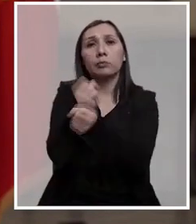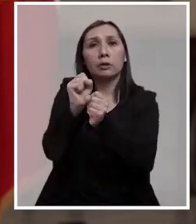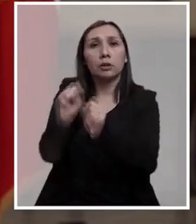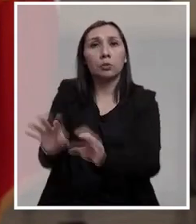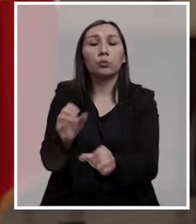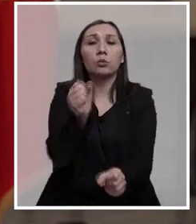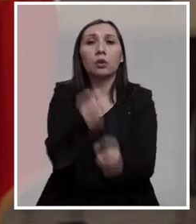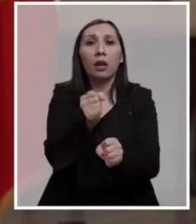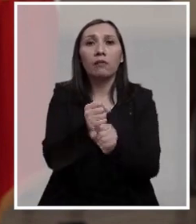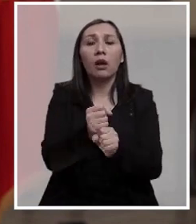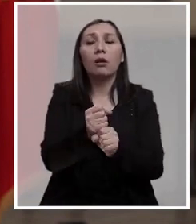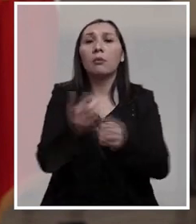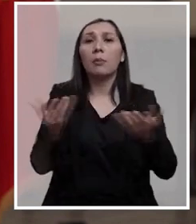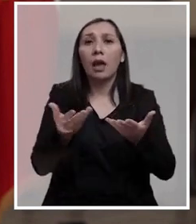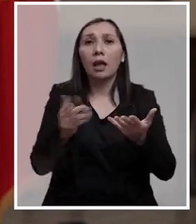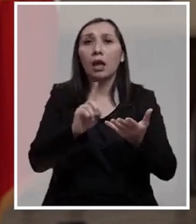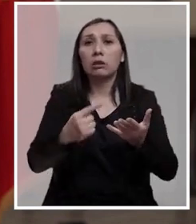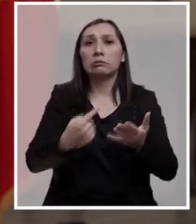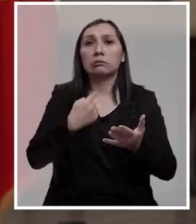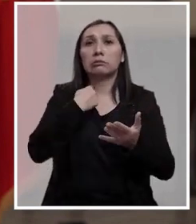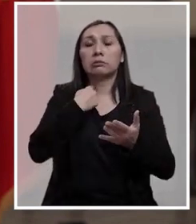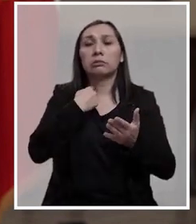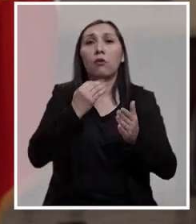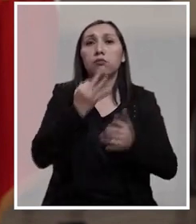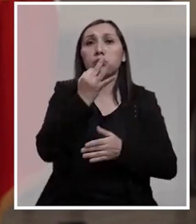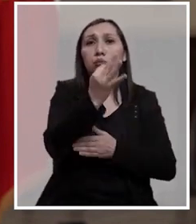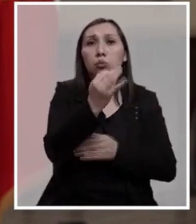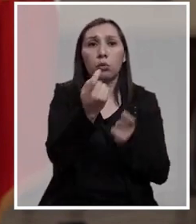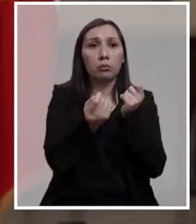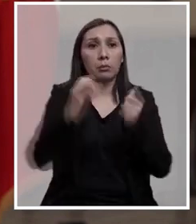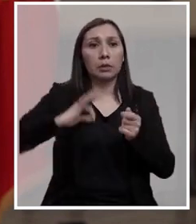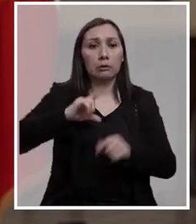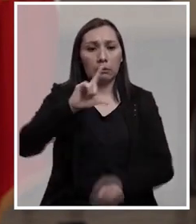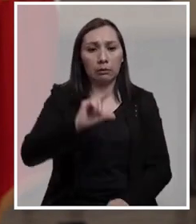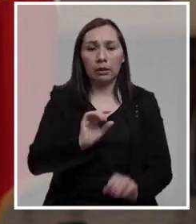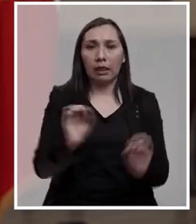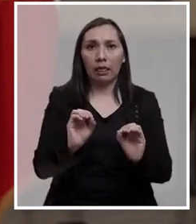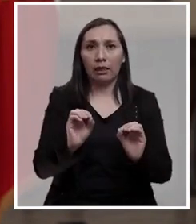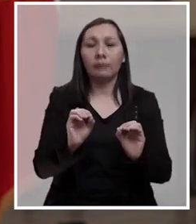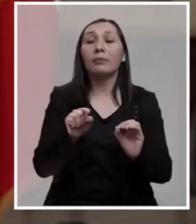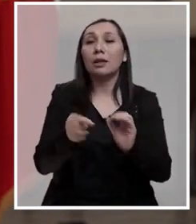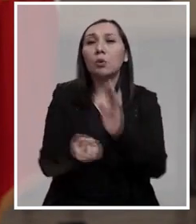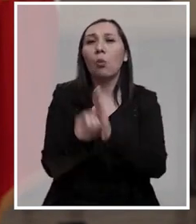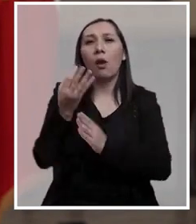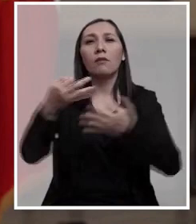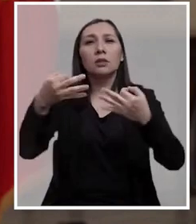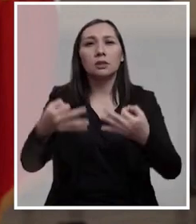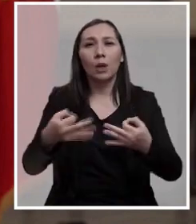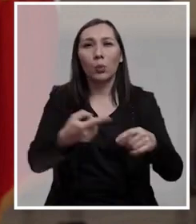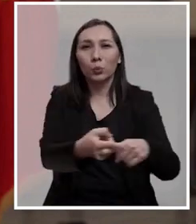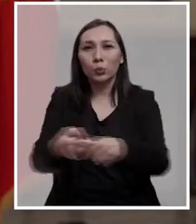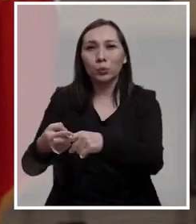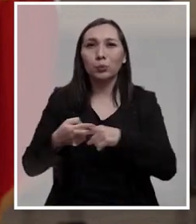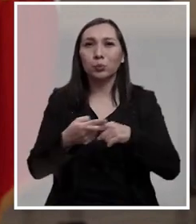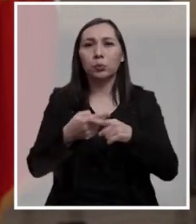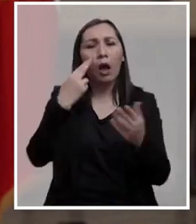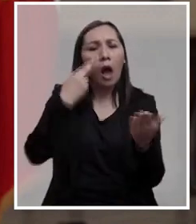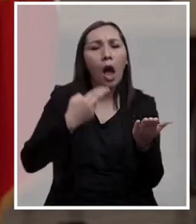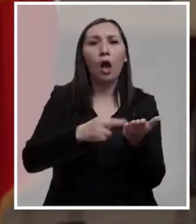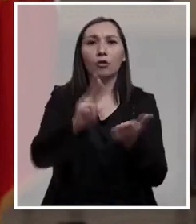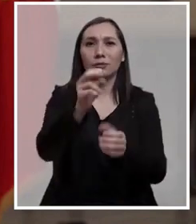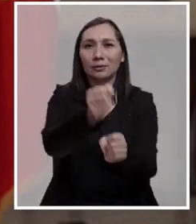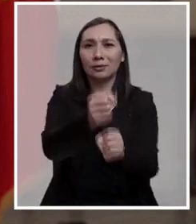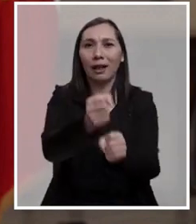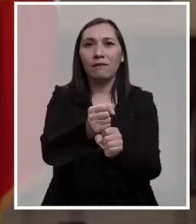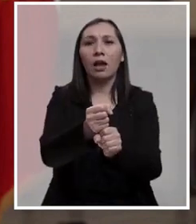el trabajo para que esto no afecte su pensión en el futuro este nuevo seguro social reconocerá